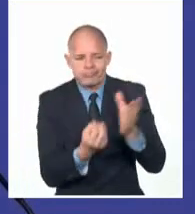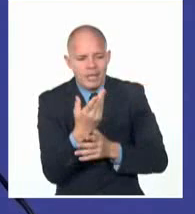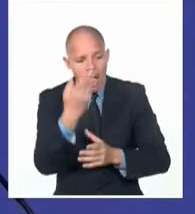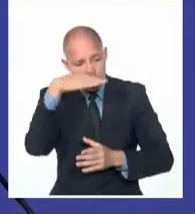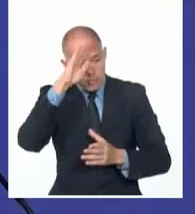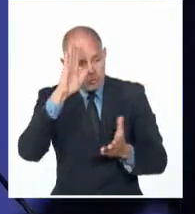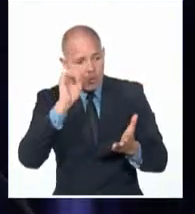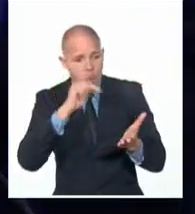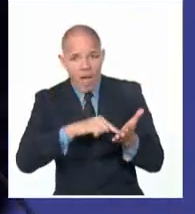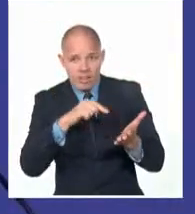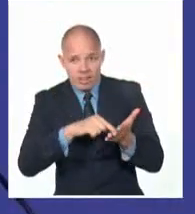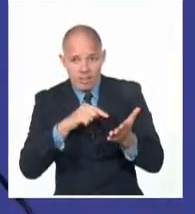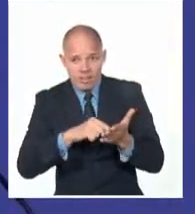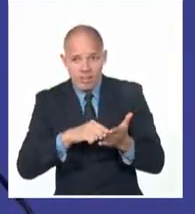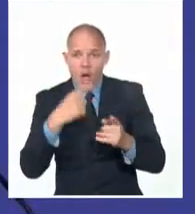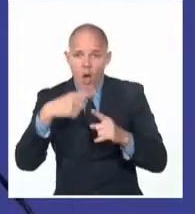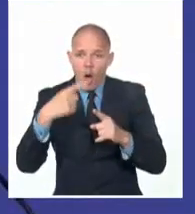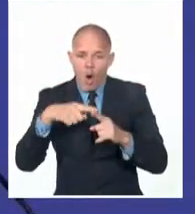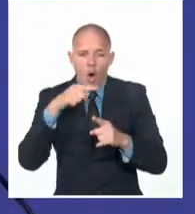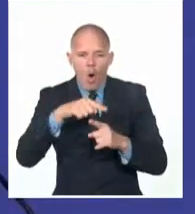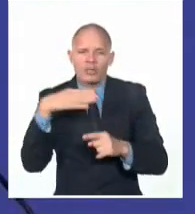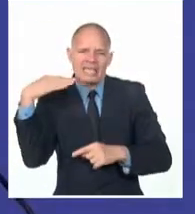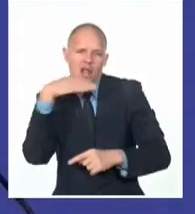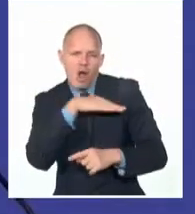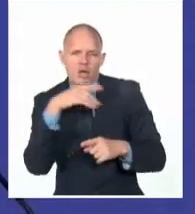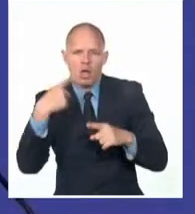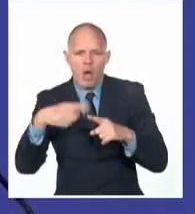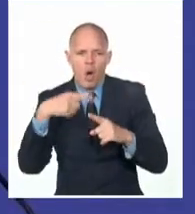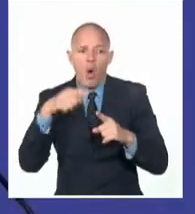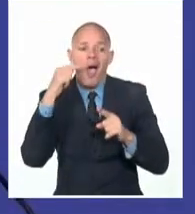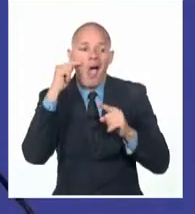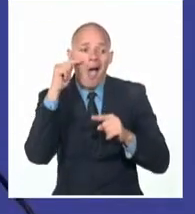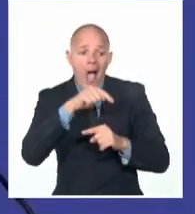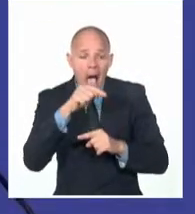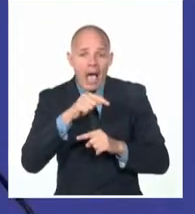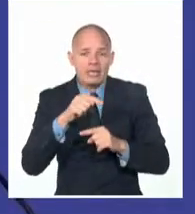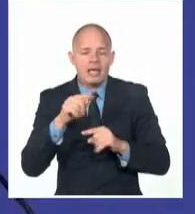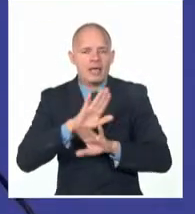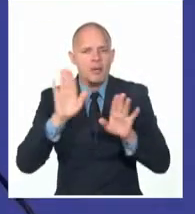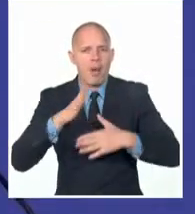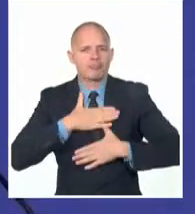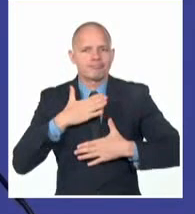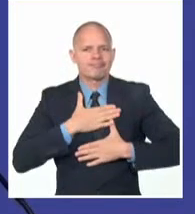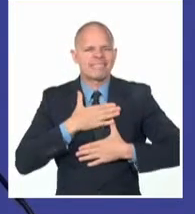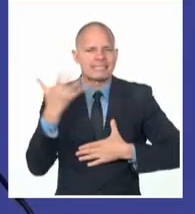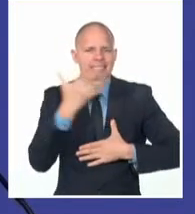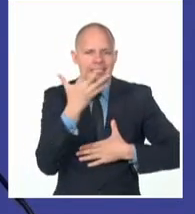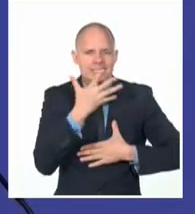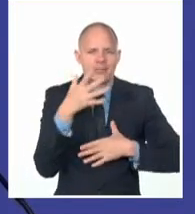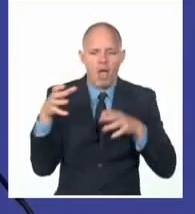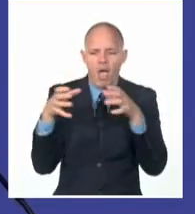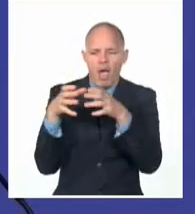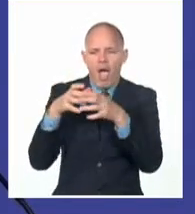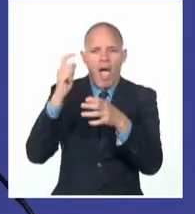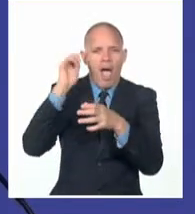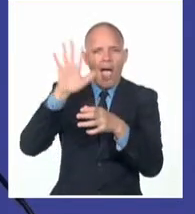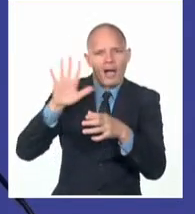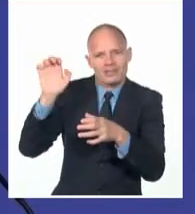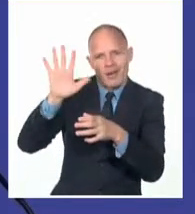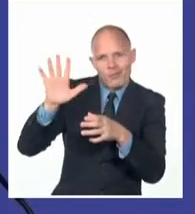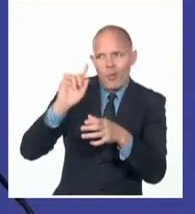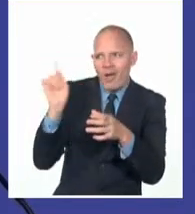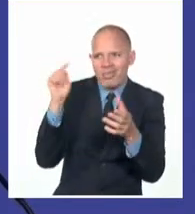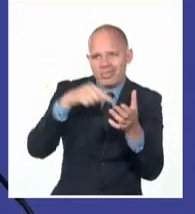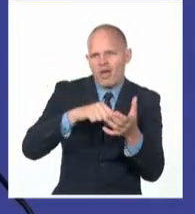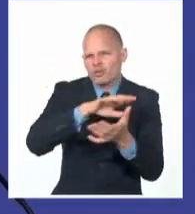la participación exclusiva de la Unión Económica Euroasiática en la Zona Especial de